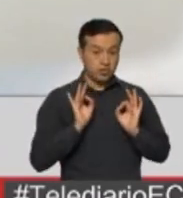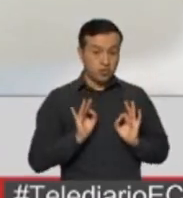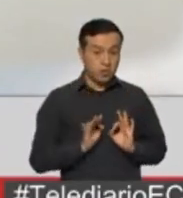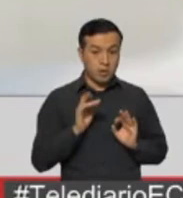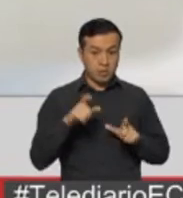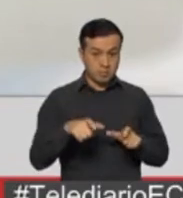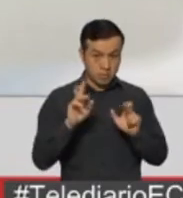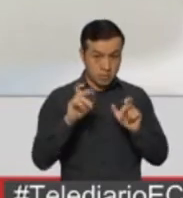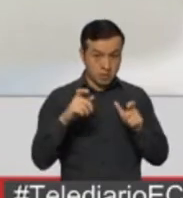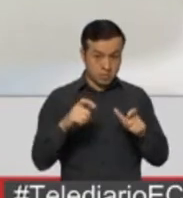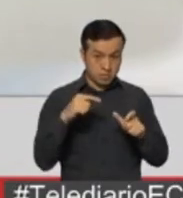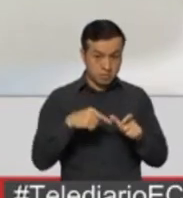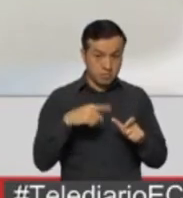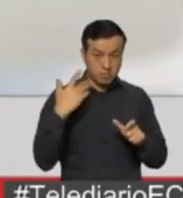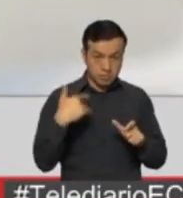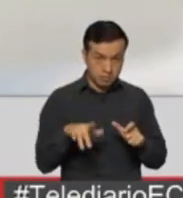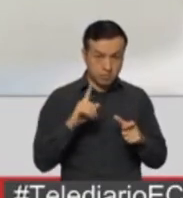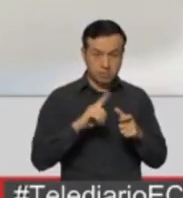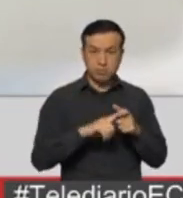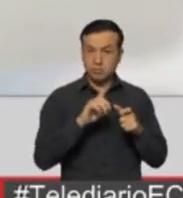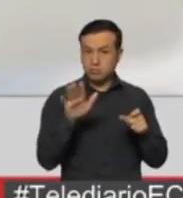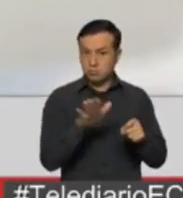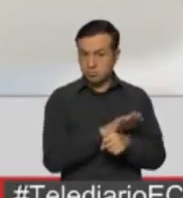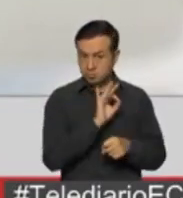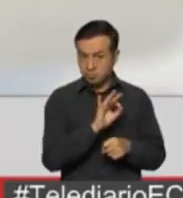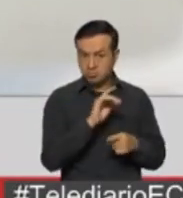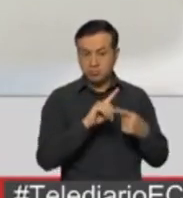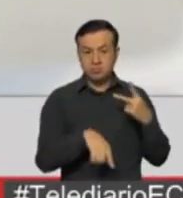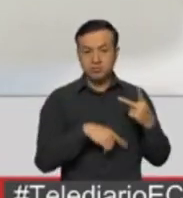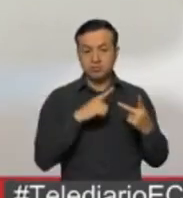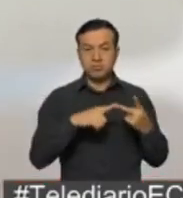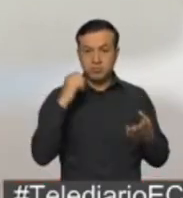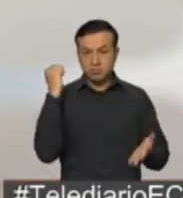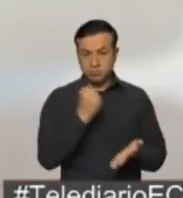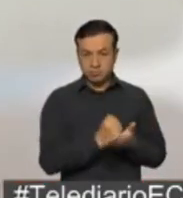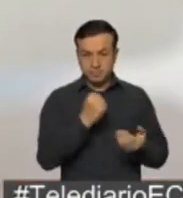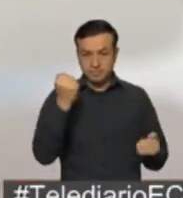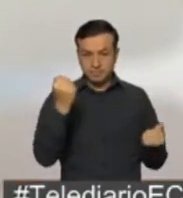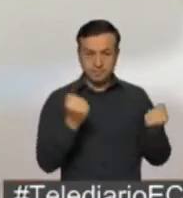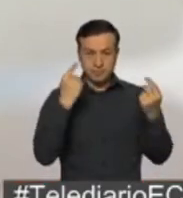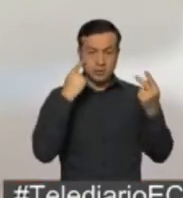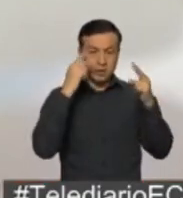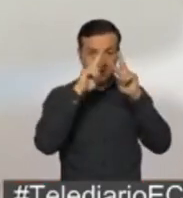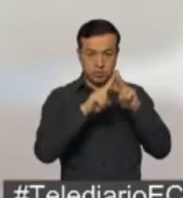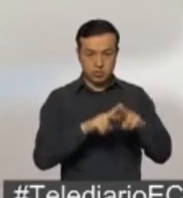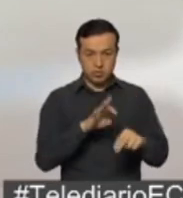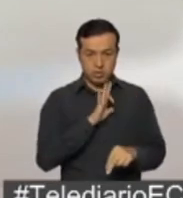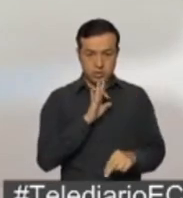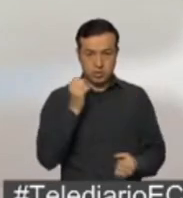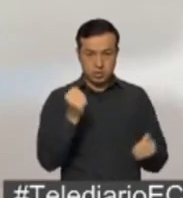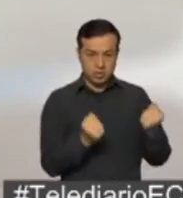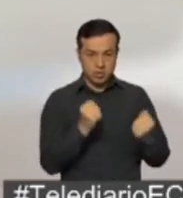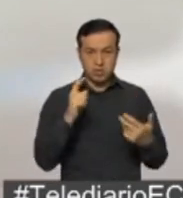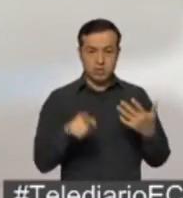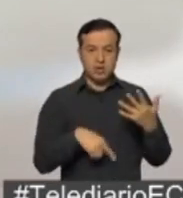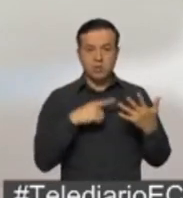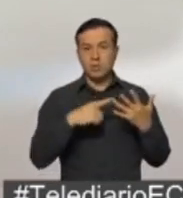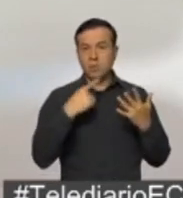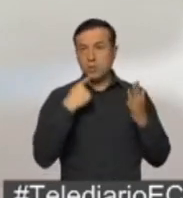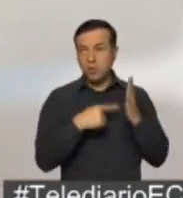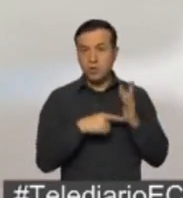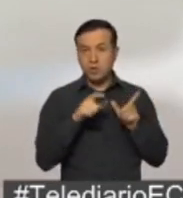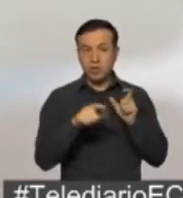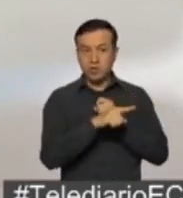licencia con todo en línea, con todo bien, la matrícula, la revisión técnica vehicular. Por ejemplo, listado